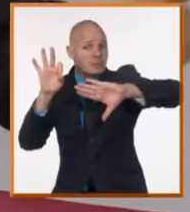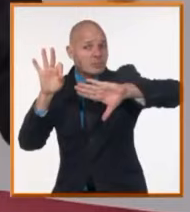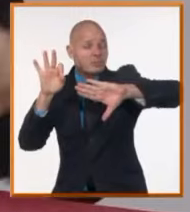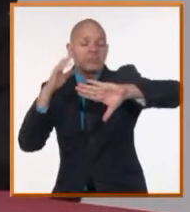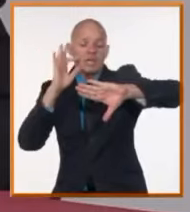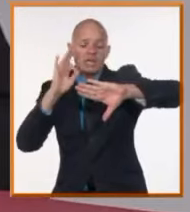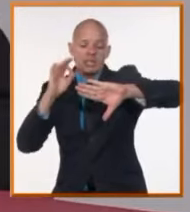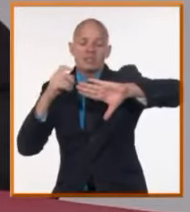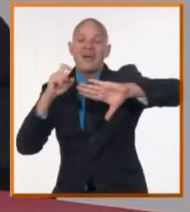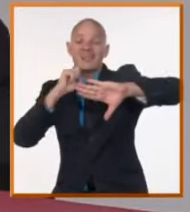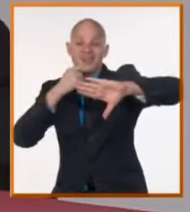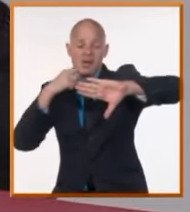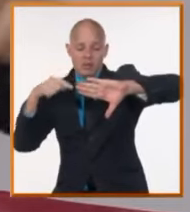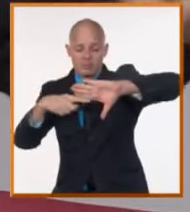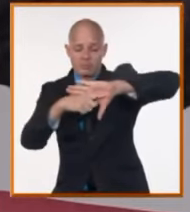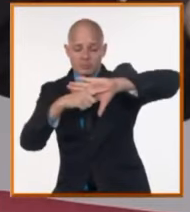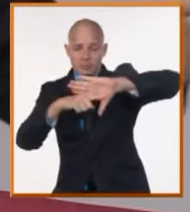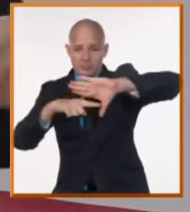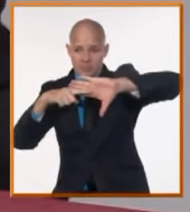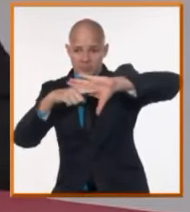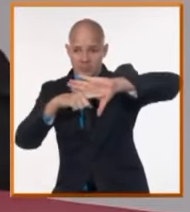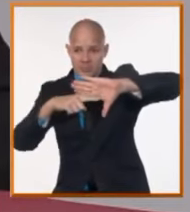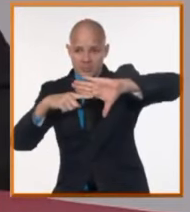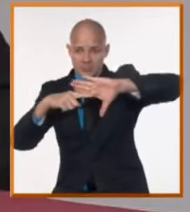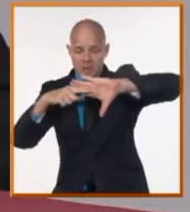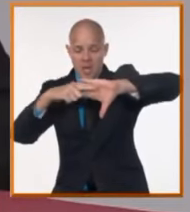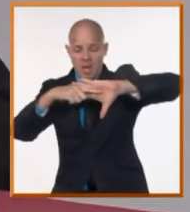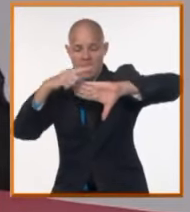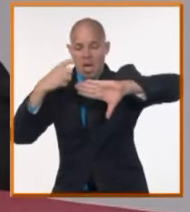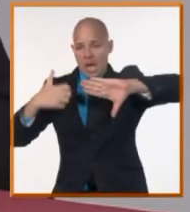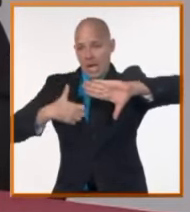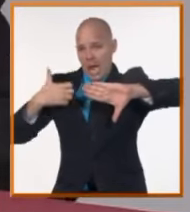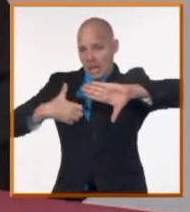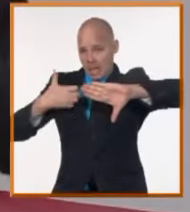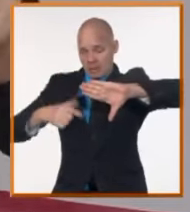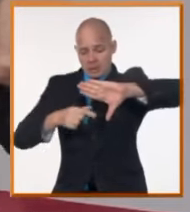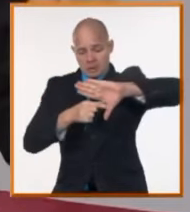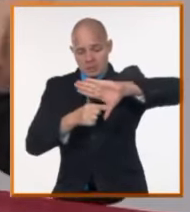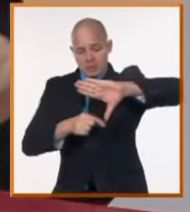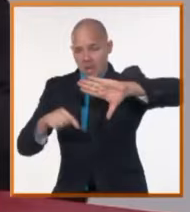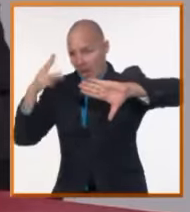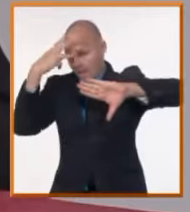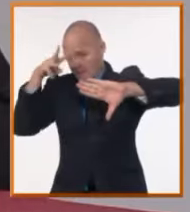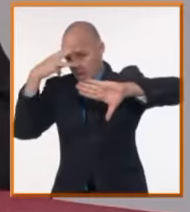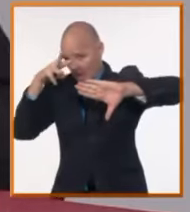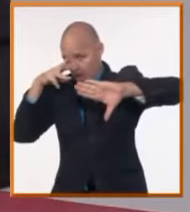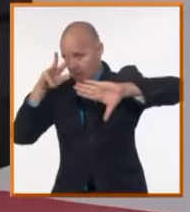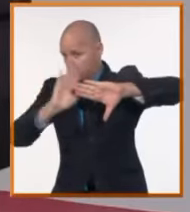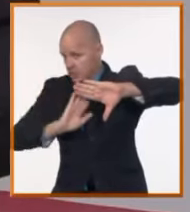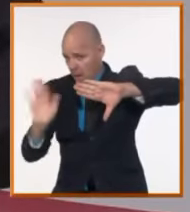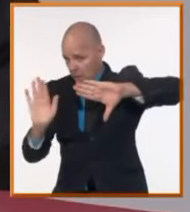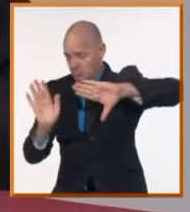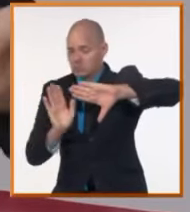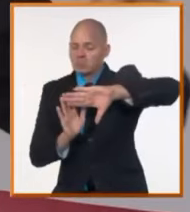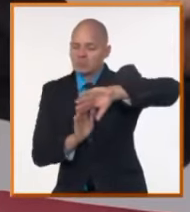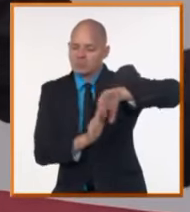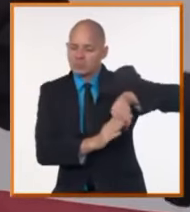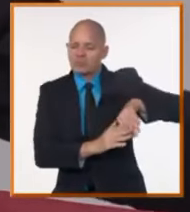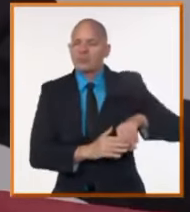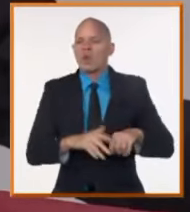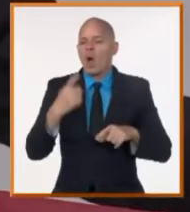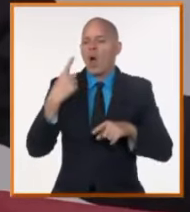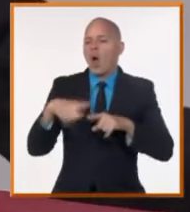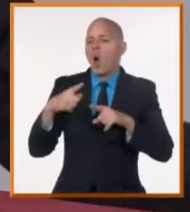sur, que Thomas Jefferson lo declara en 1809 con una frase que dice non plus ultra, es decir, no más allá,